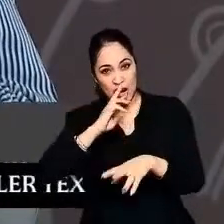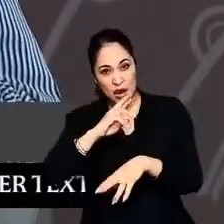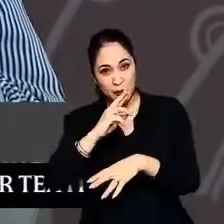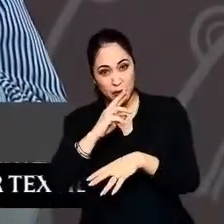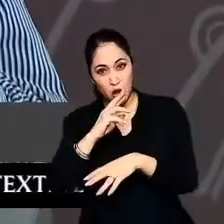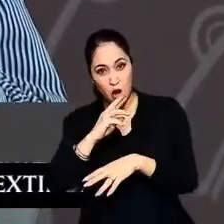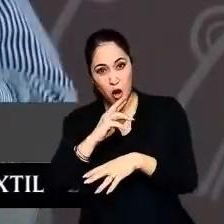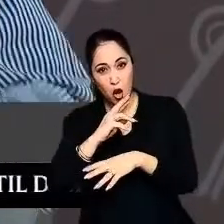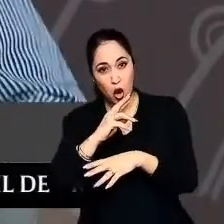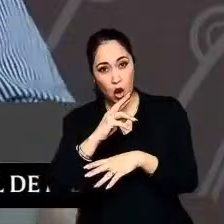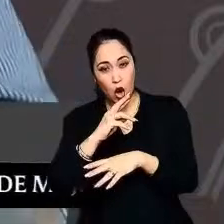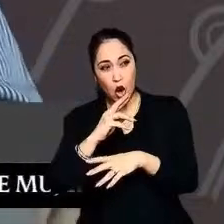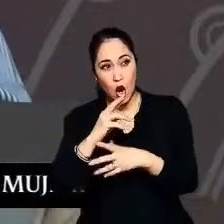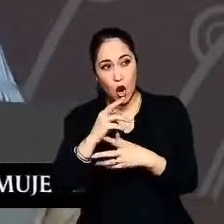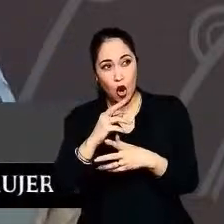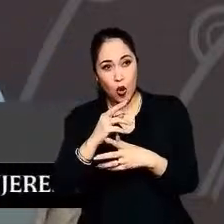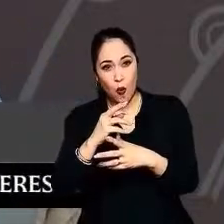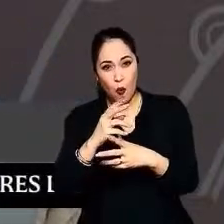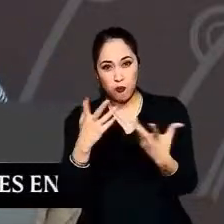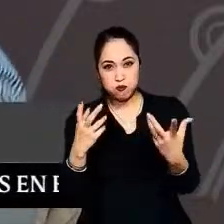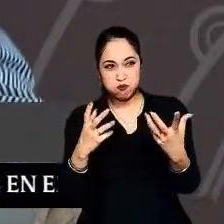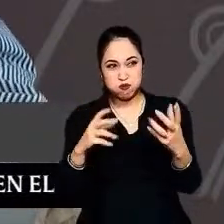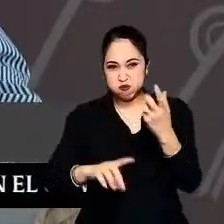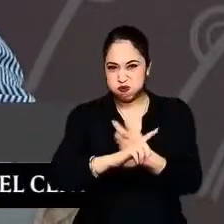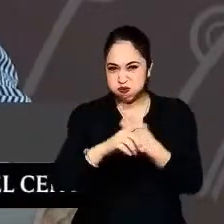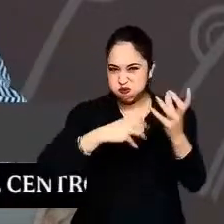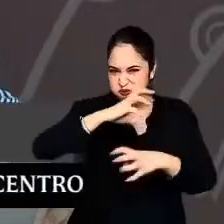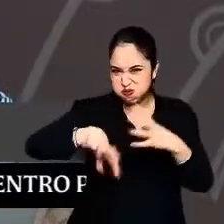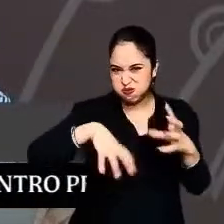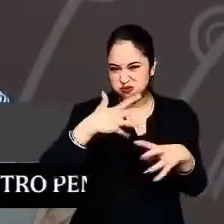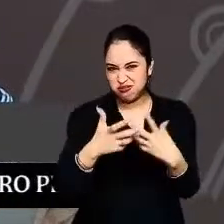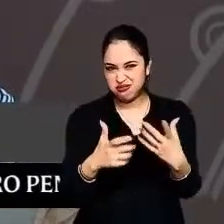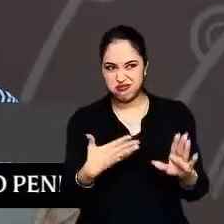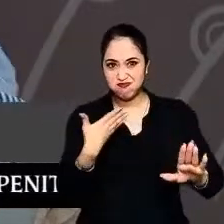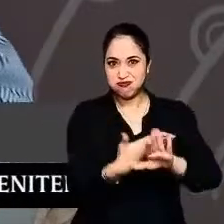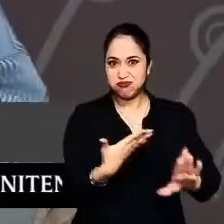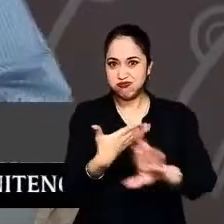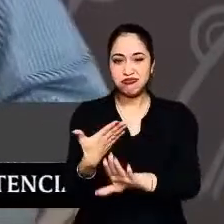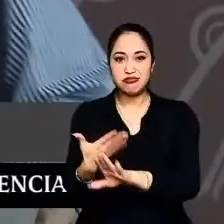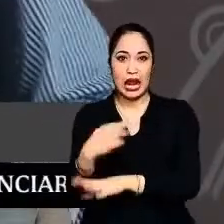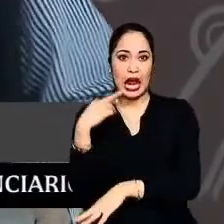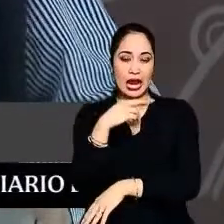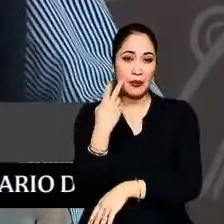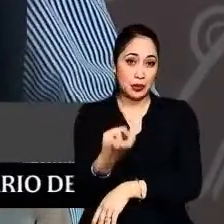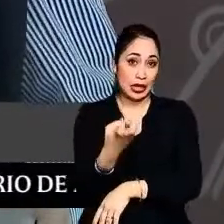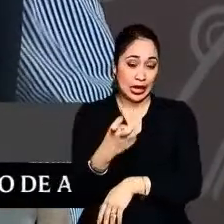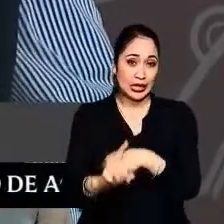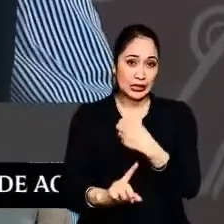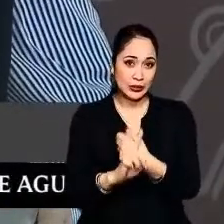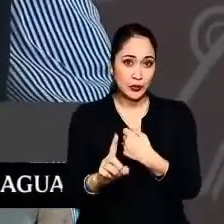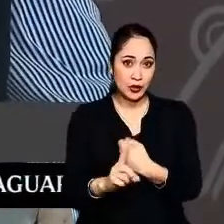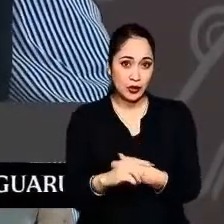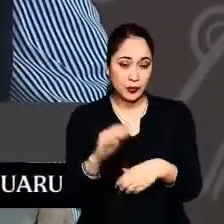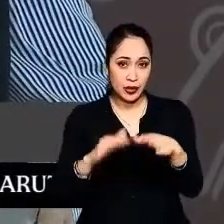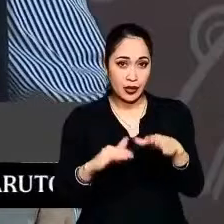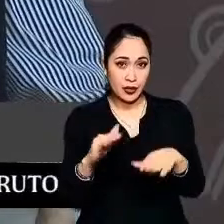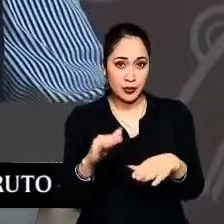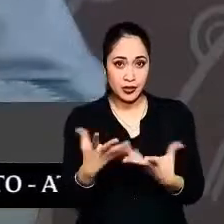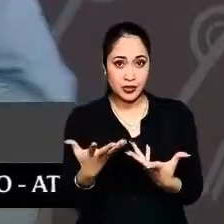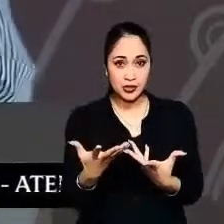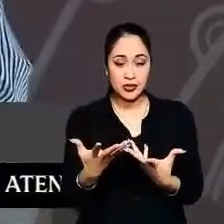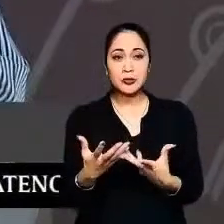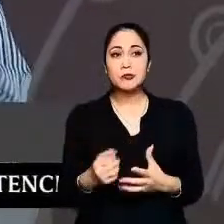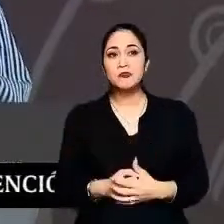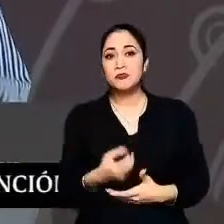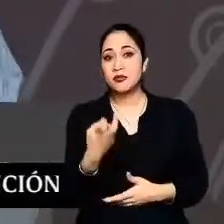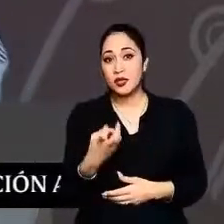violenta a las cosas. Ese es un tema. Entonces, ¿qué tienes que hacer? Y lo que vamos a hacer en la Universidad de la Policía